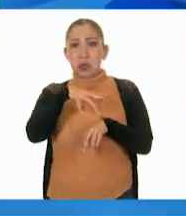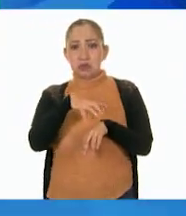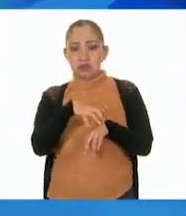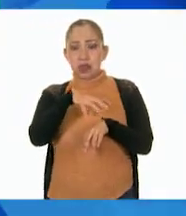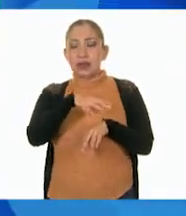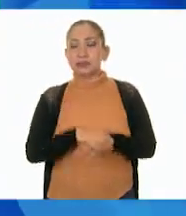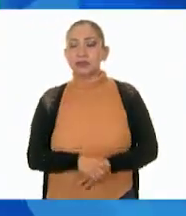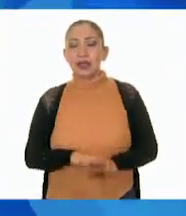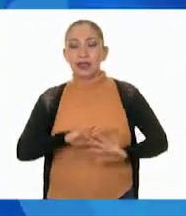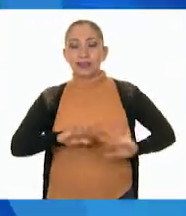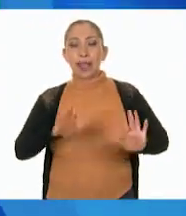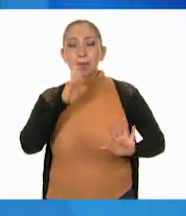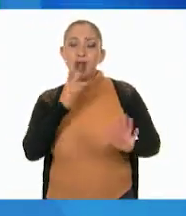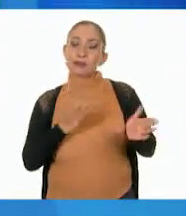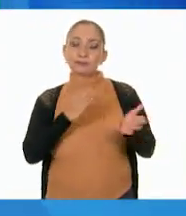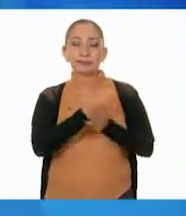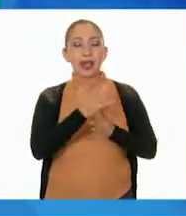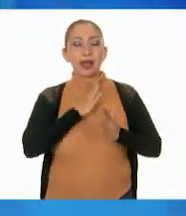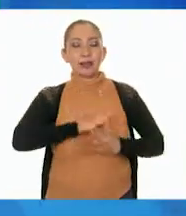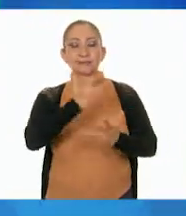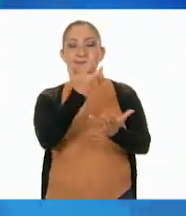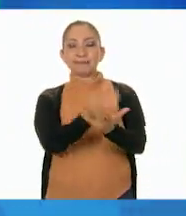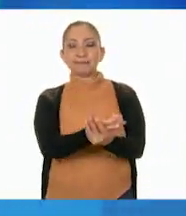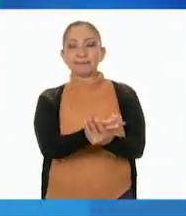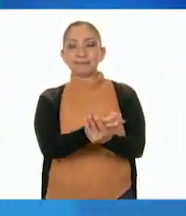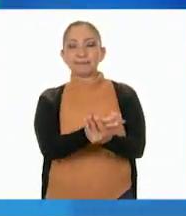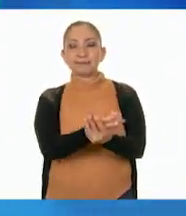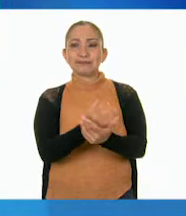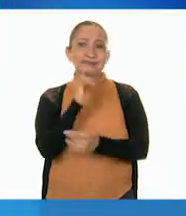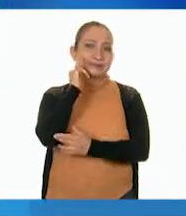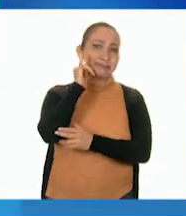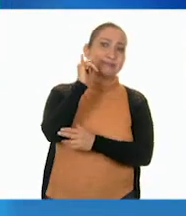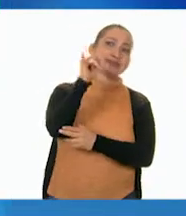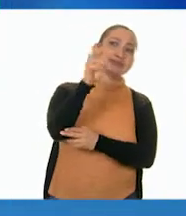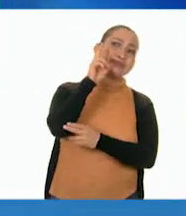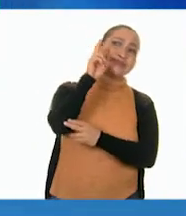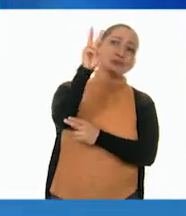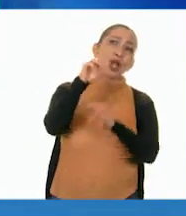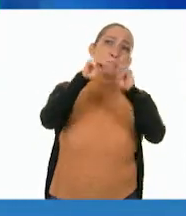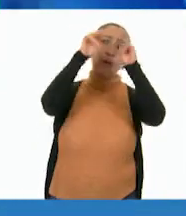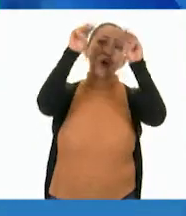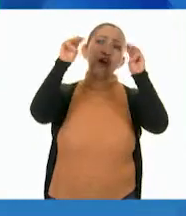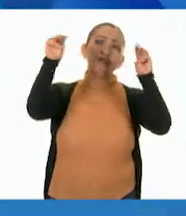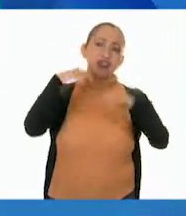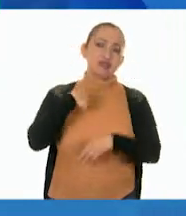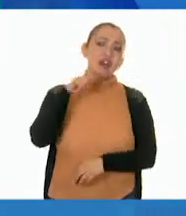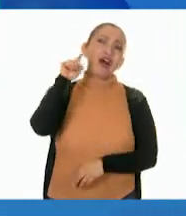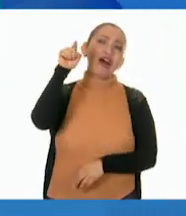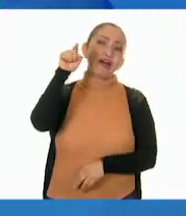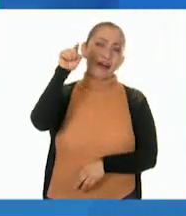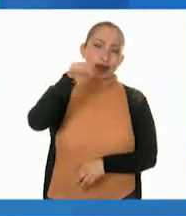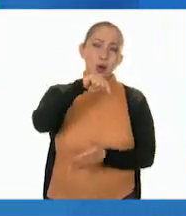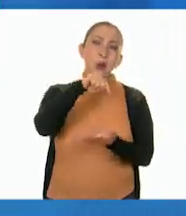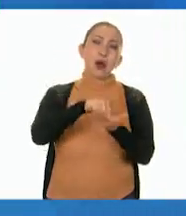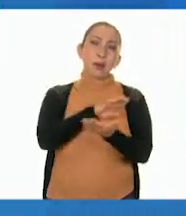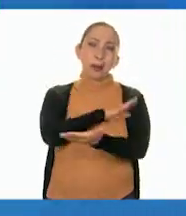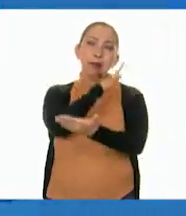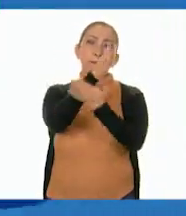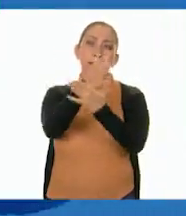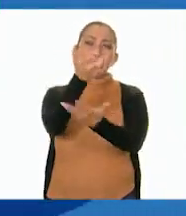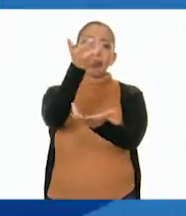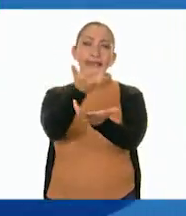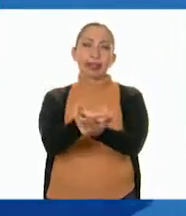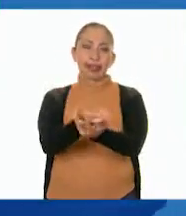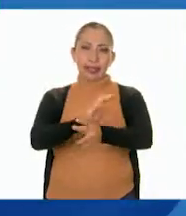decidió que era momento de irse a descansar. Así que a lo lejos vio una montaña y dijo, creo que en ese alto puedo ir a